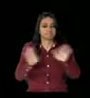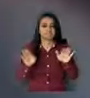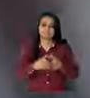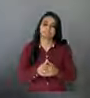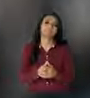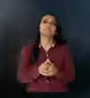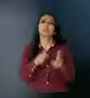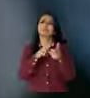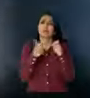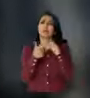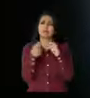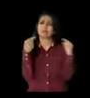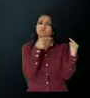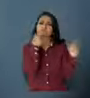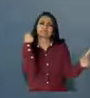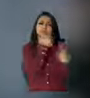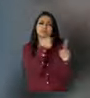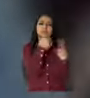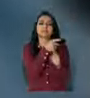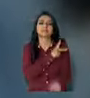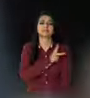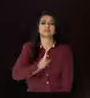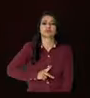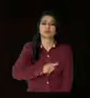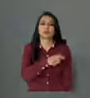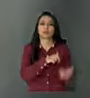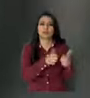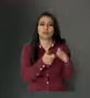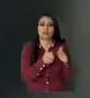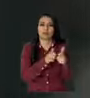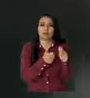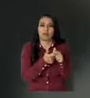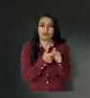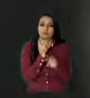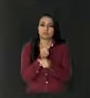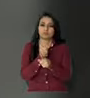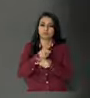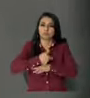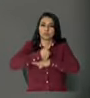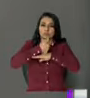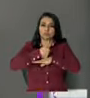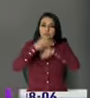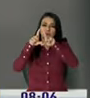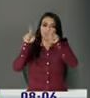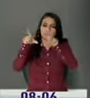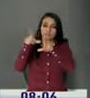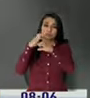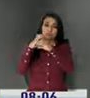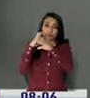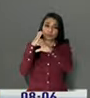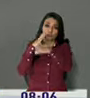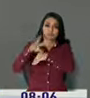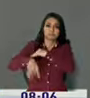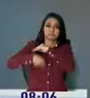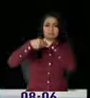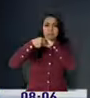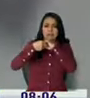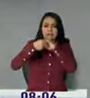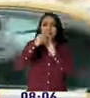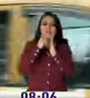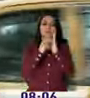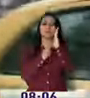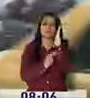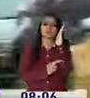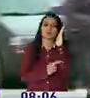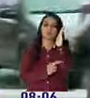de la riña habría sido personal y tras este acto, las autoridades de la cooperativa implementarán más